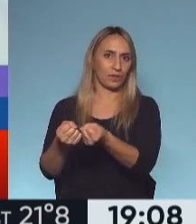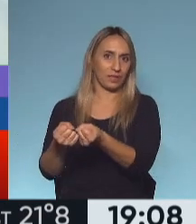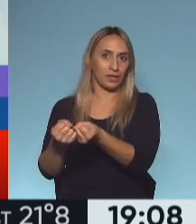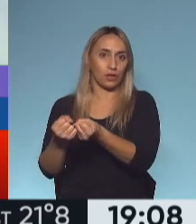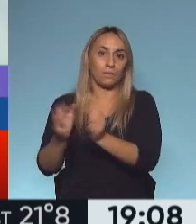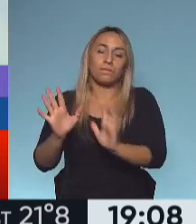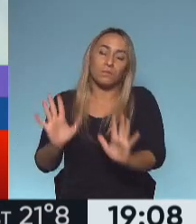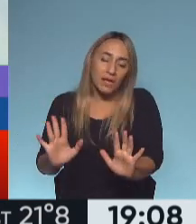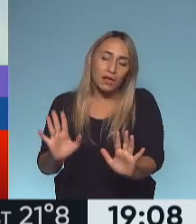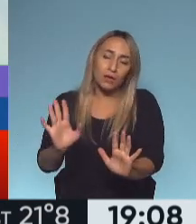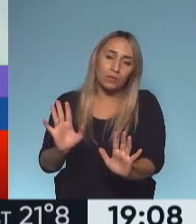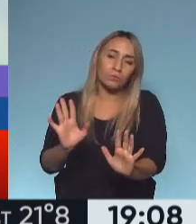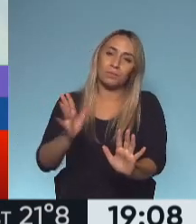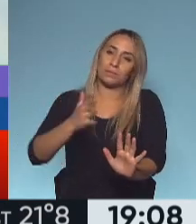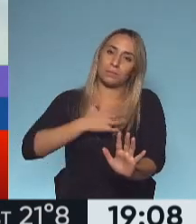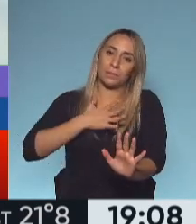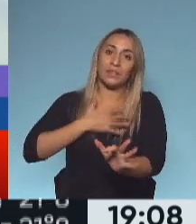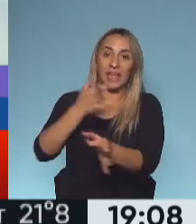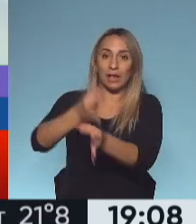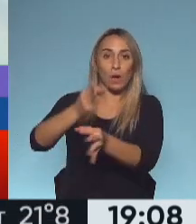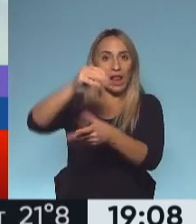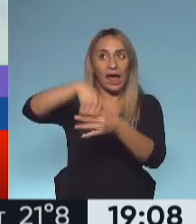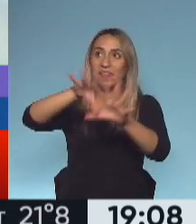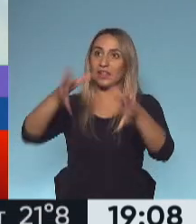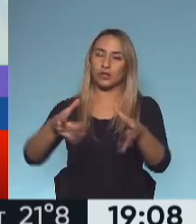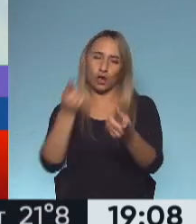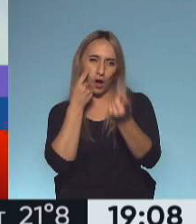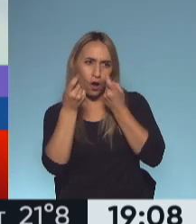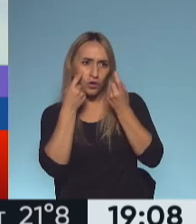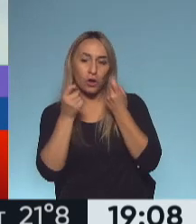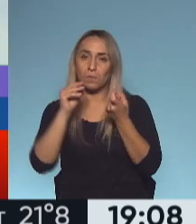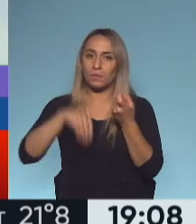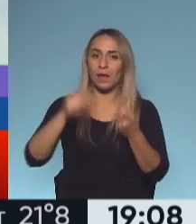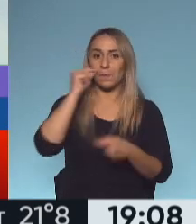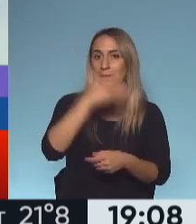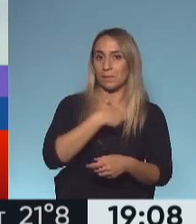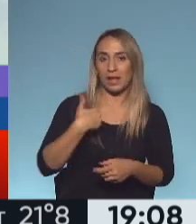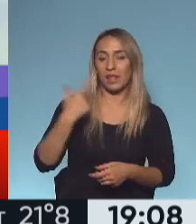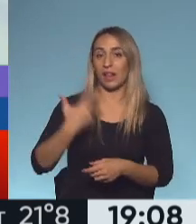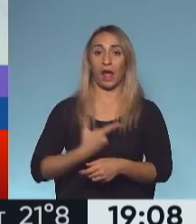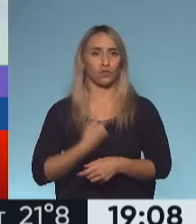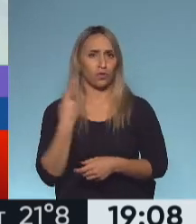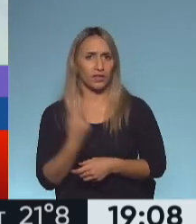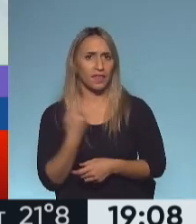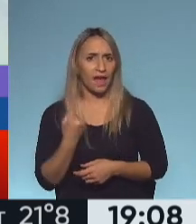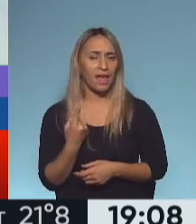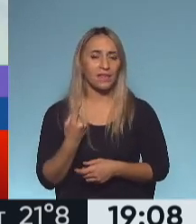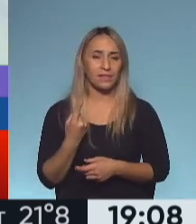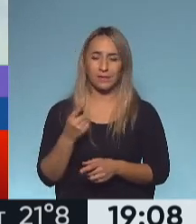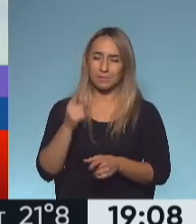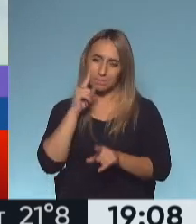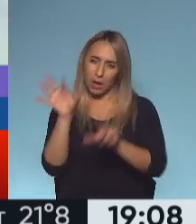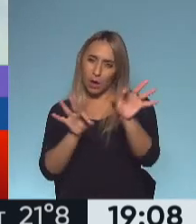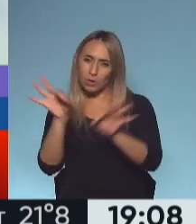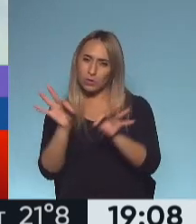pero me parece que las escuelas, al estar más controladas y con el monitoreo de padres y de las autoridades, hoy no son el escenario